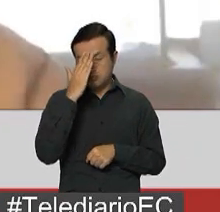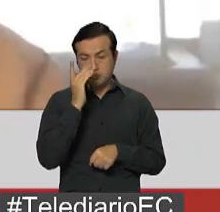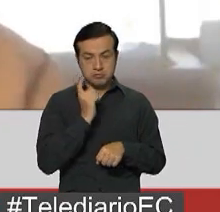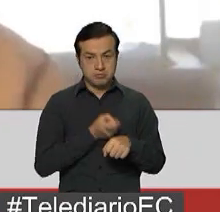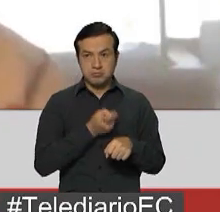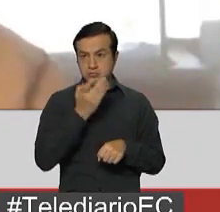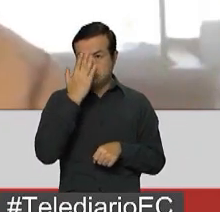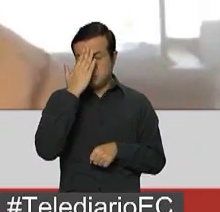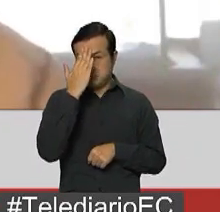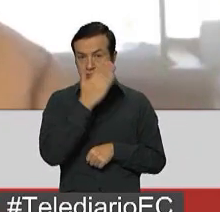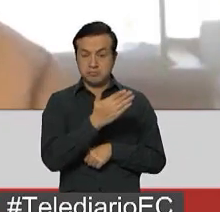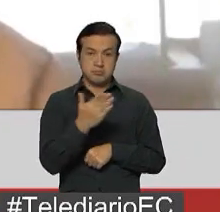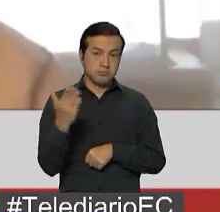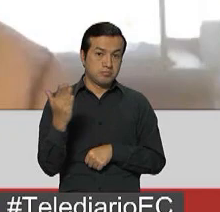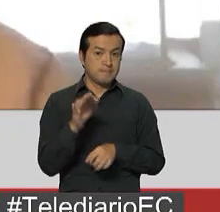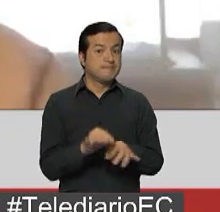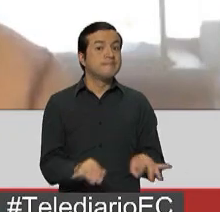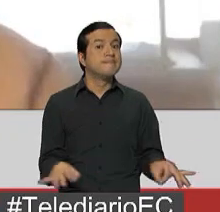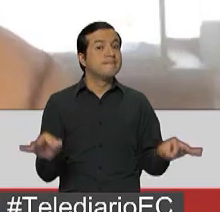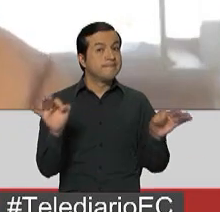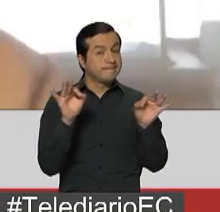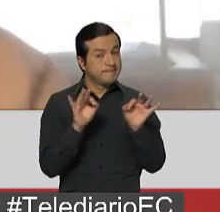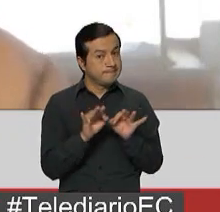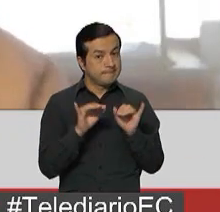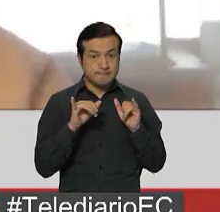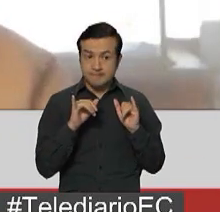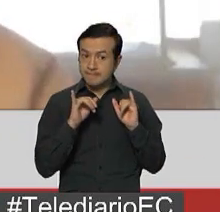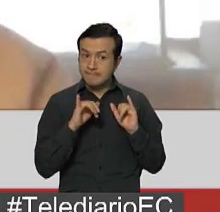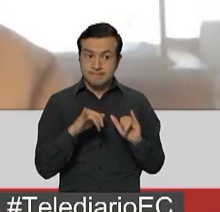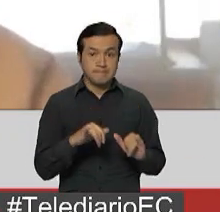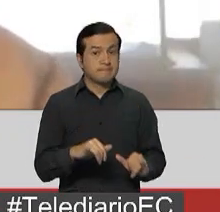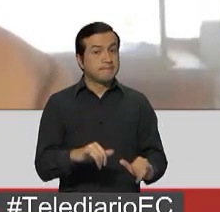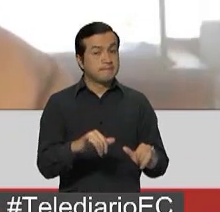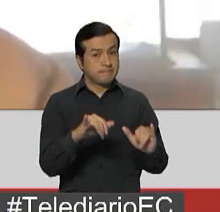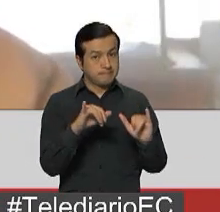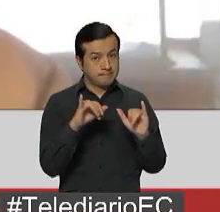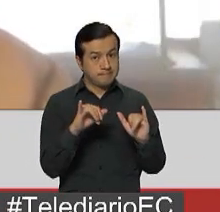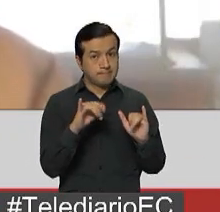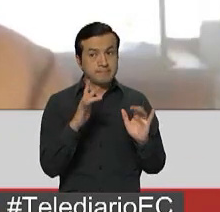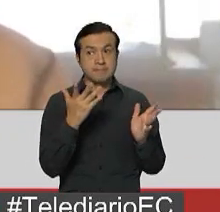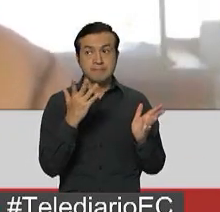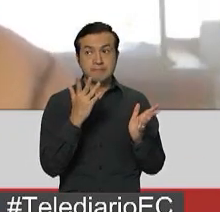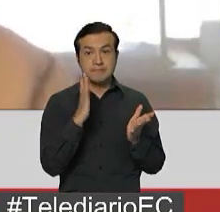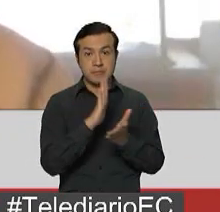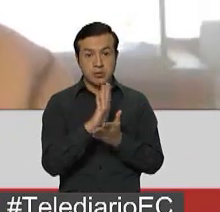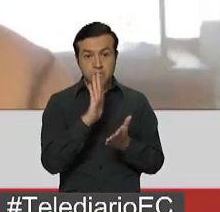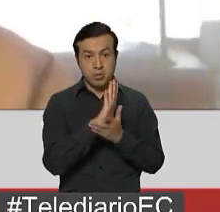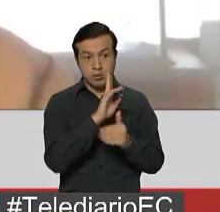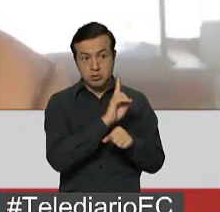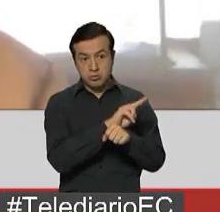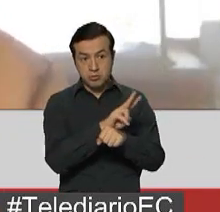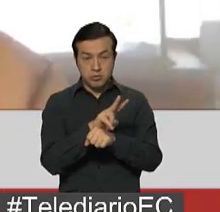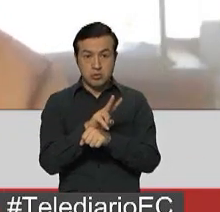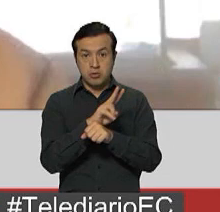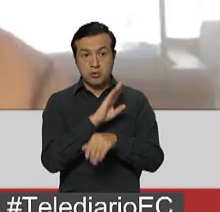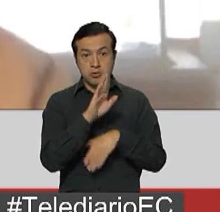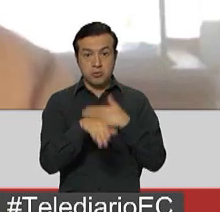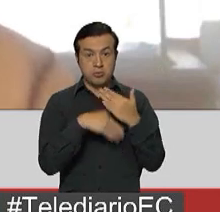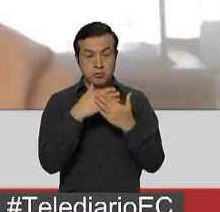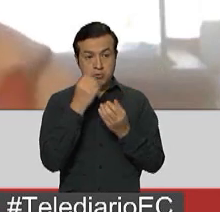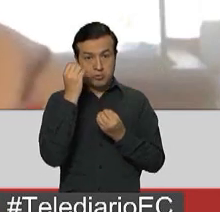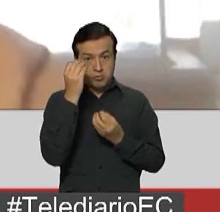usted sabe que es importantísimo mantener la escuela de supervisores mantener la información